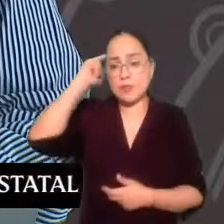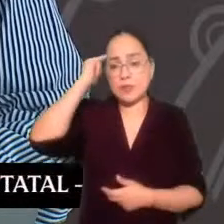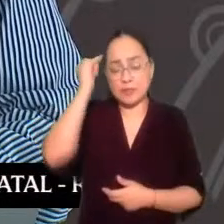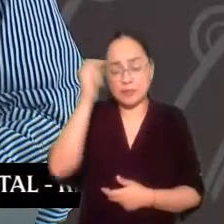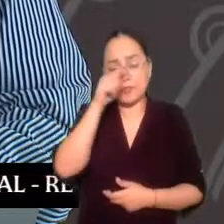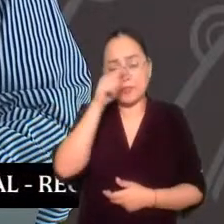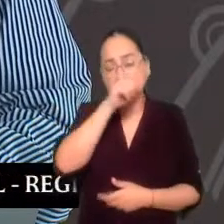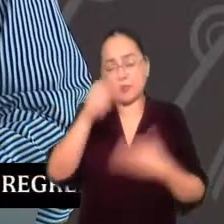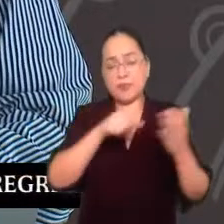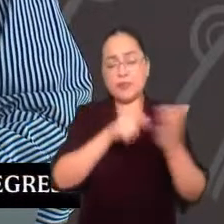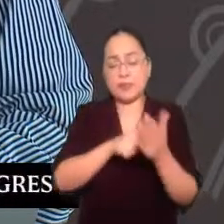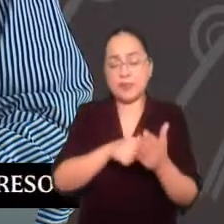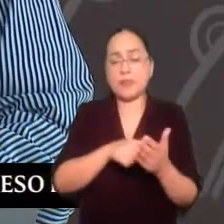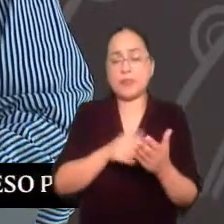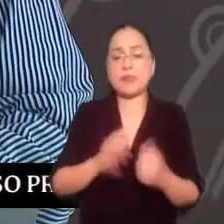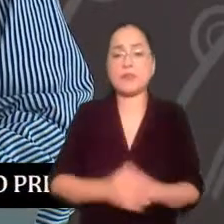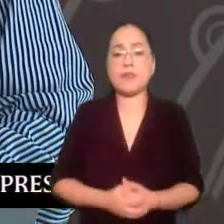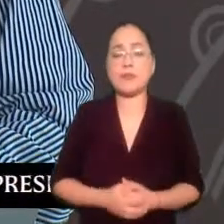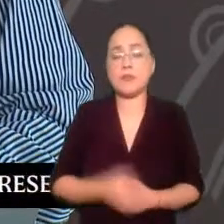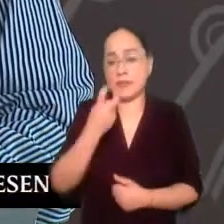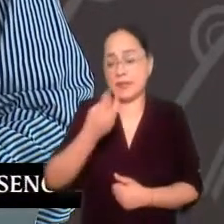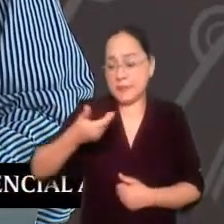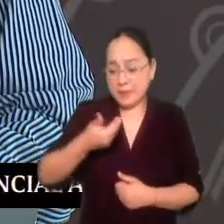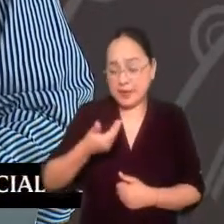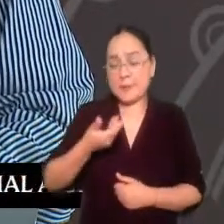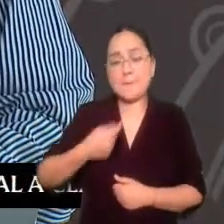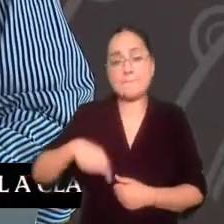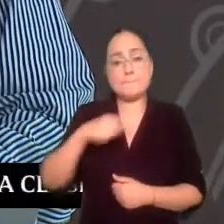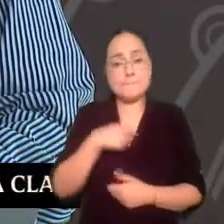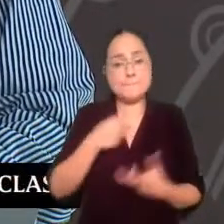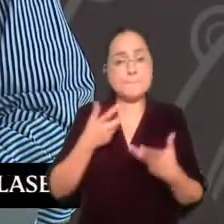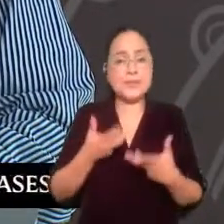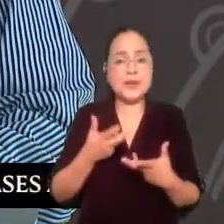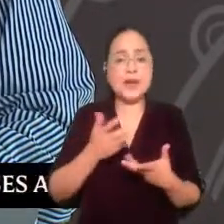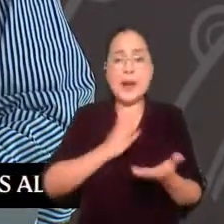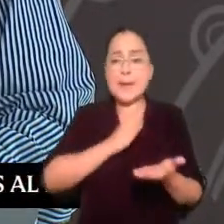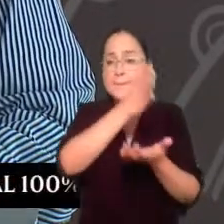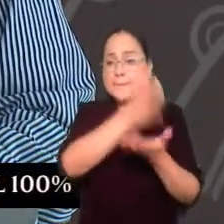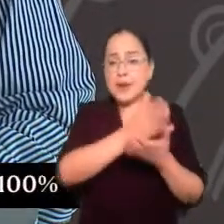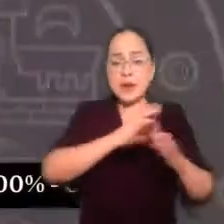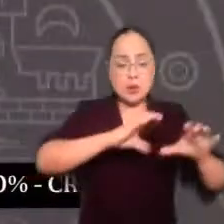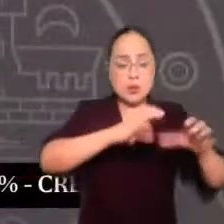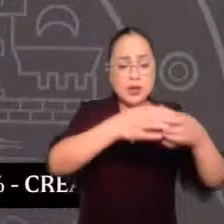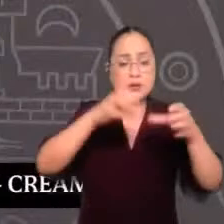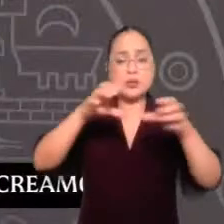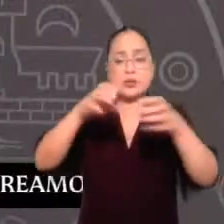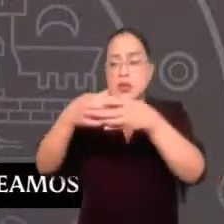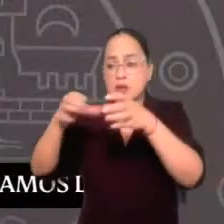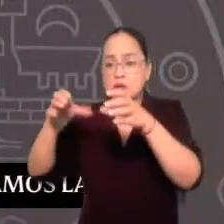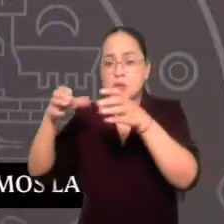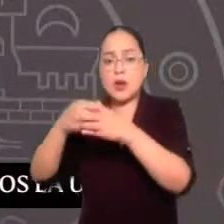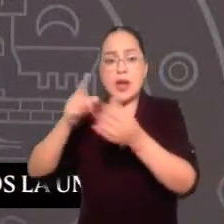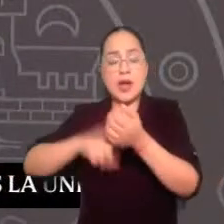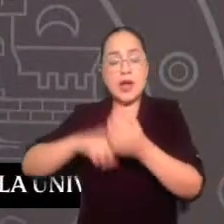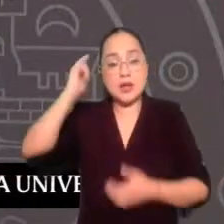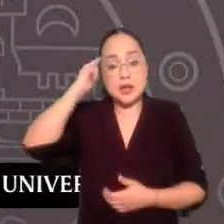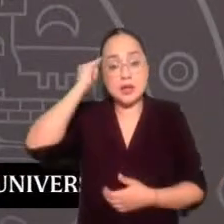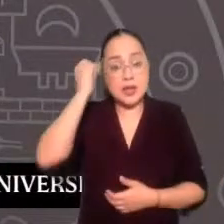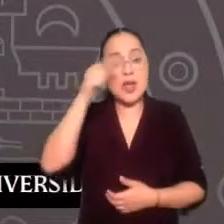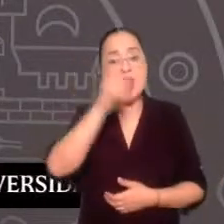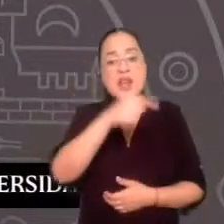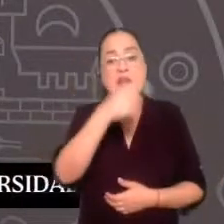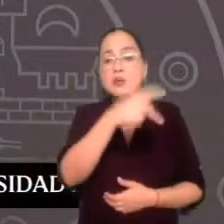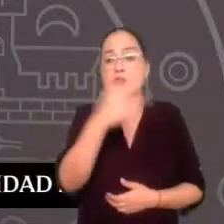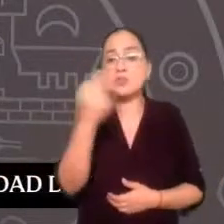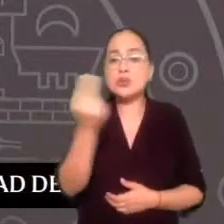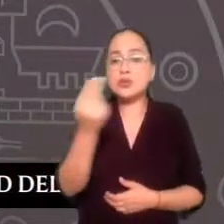han pedido eso y estamos yendo a cada uno de los lugares a conocer las necesidades